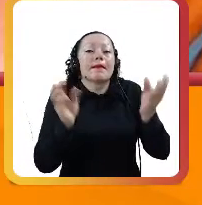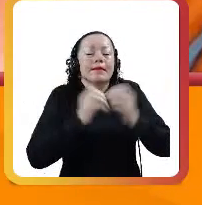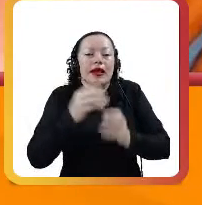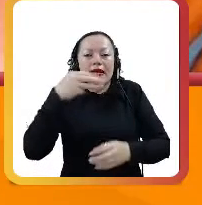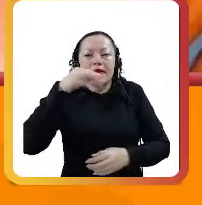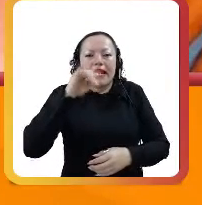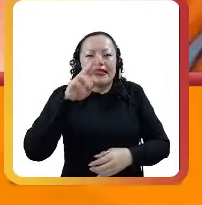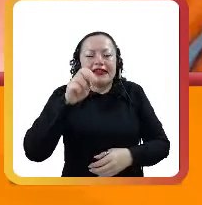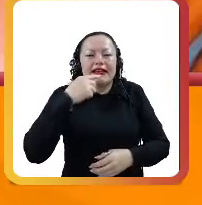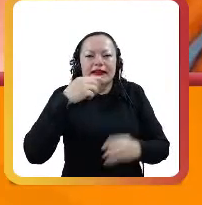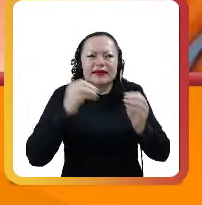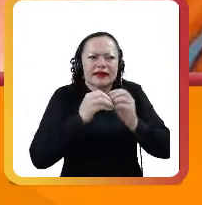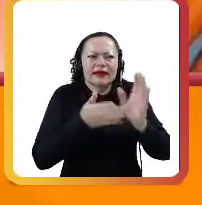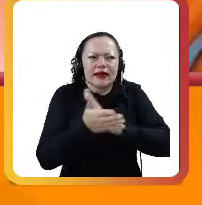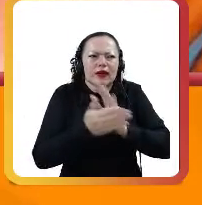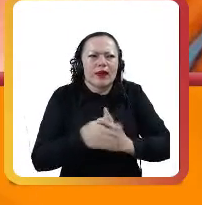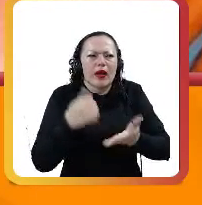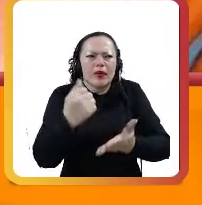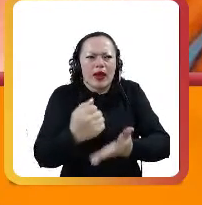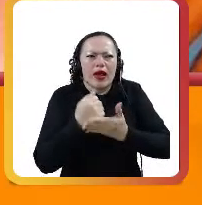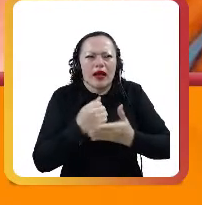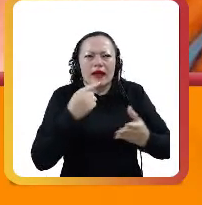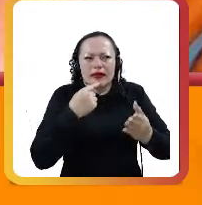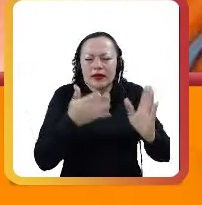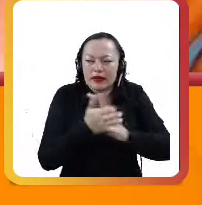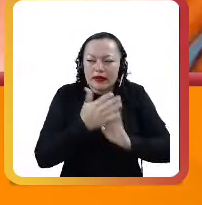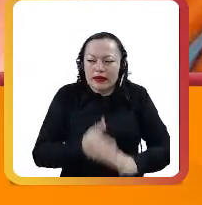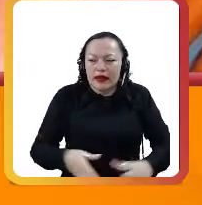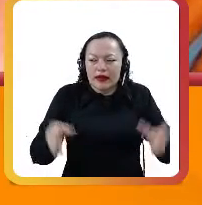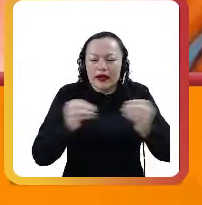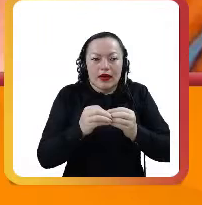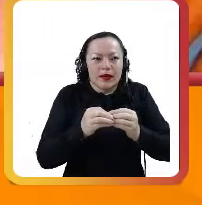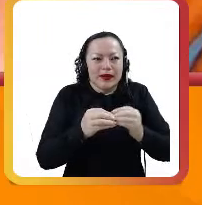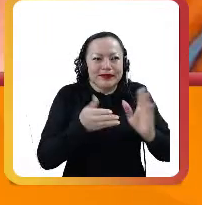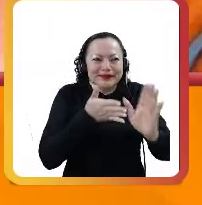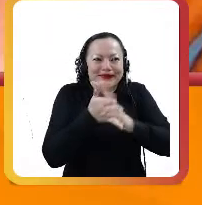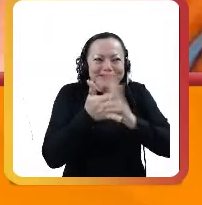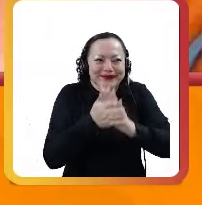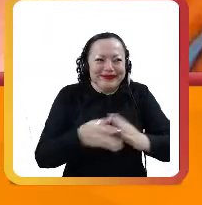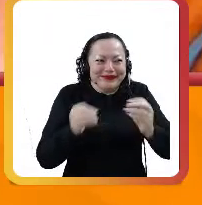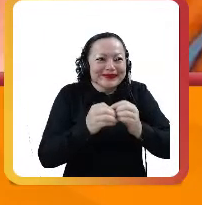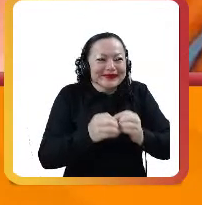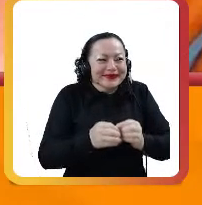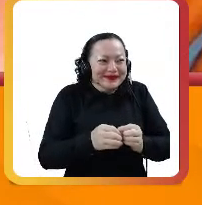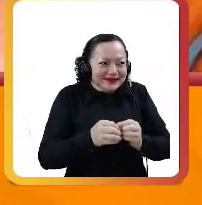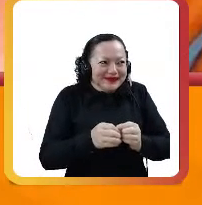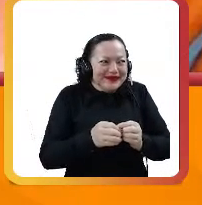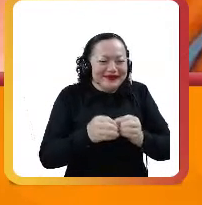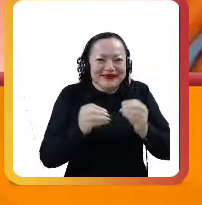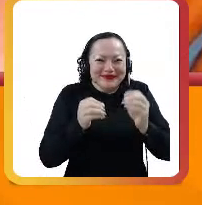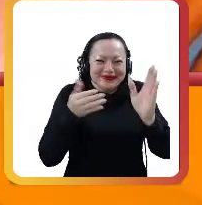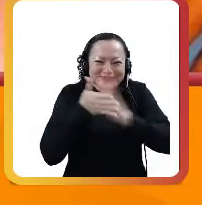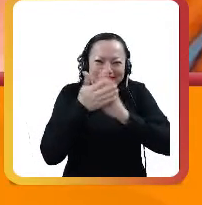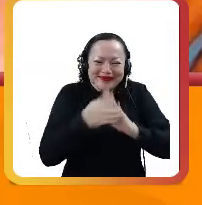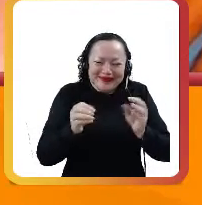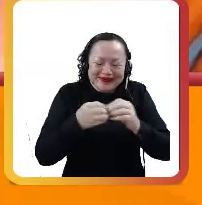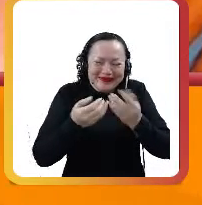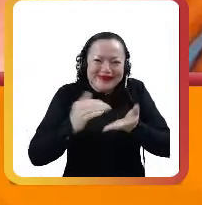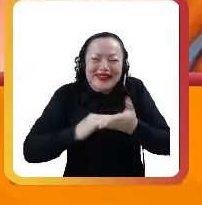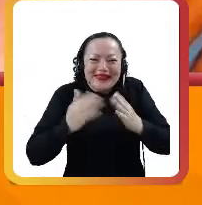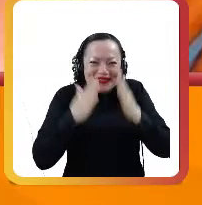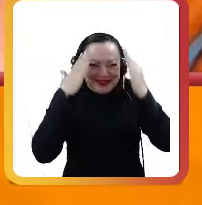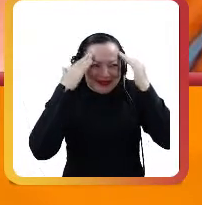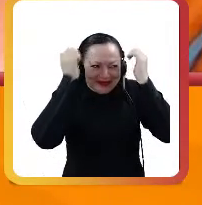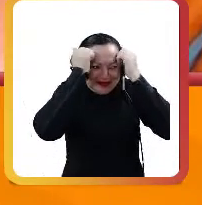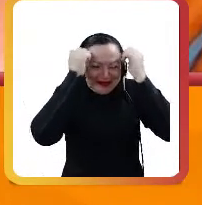buena porque ayuda a extraer toda esa grasa que tenemos en nuestro cutis. Es como